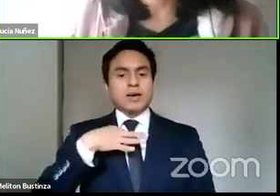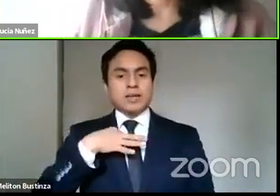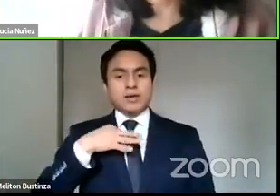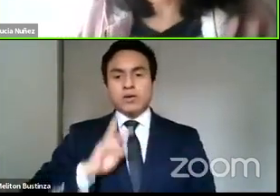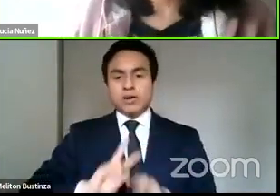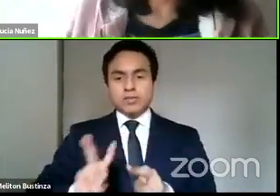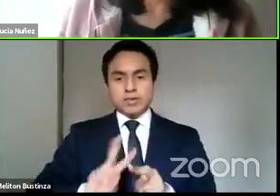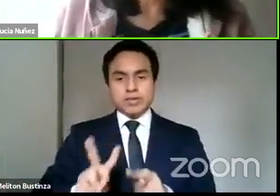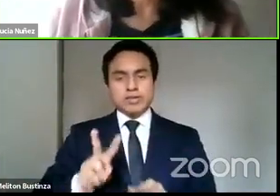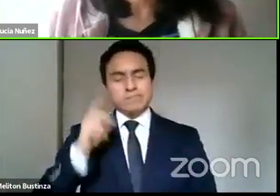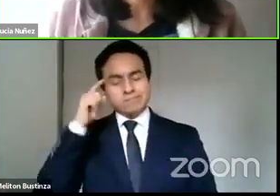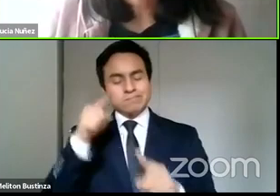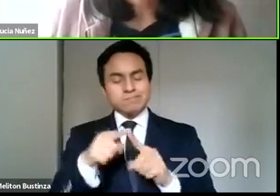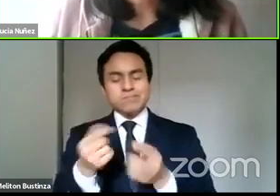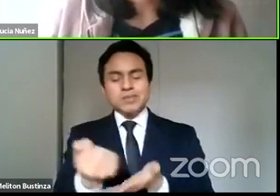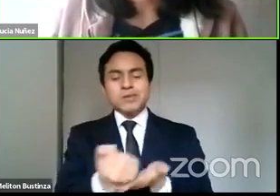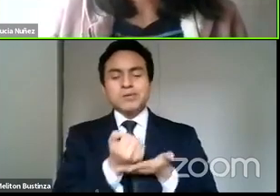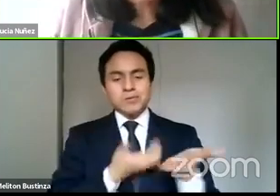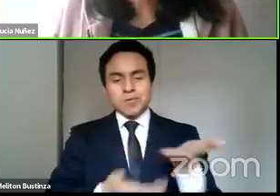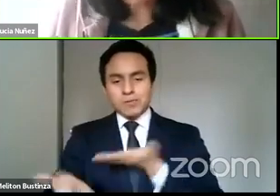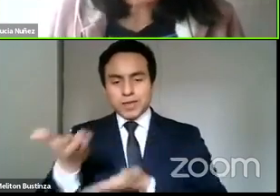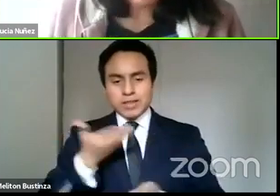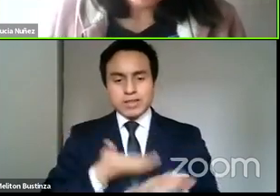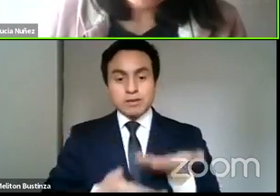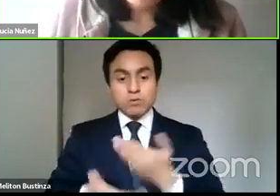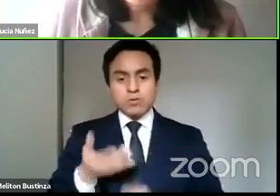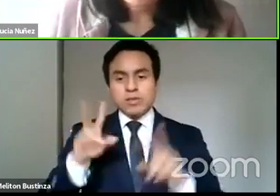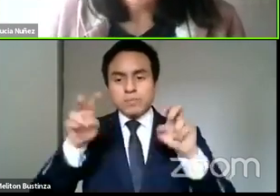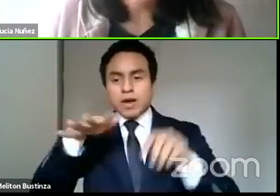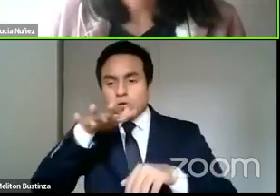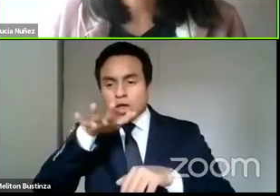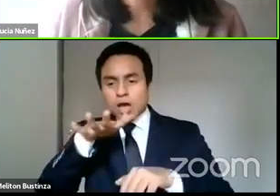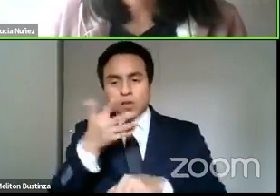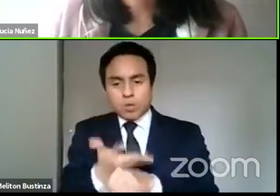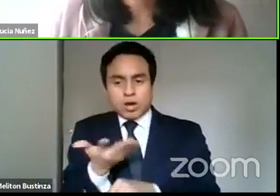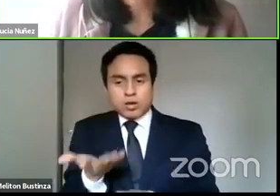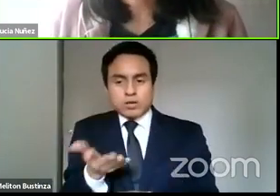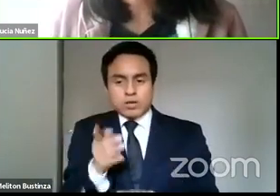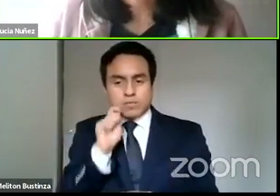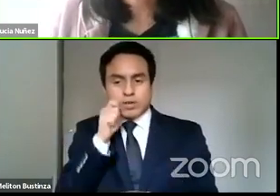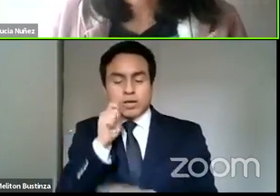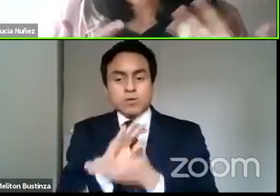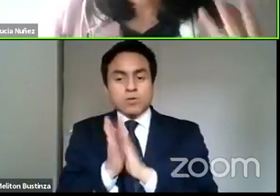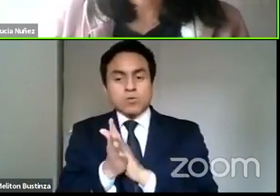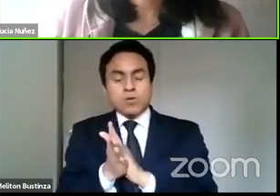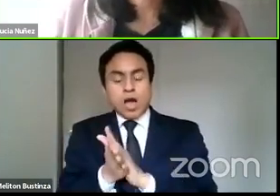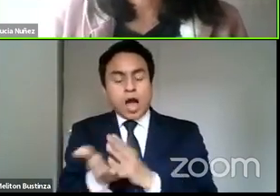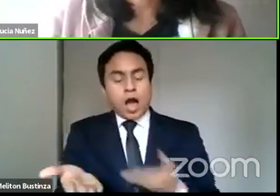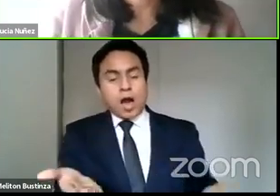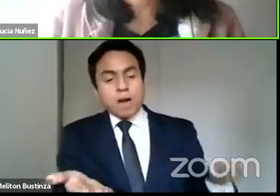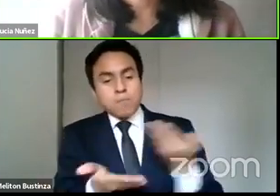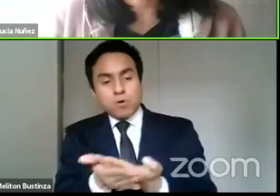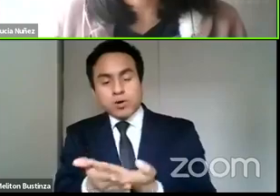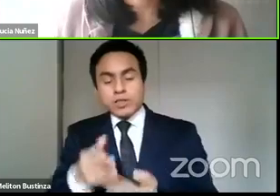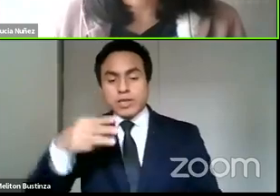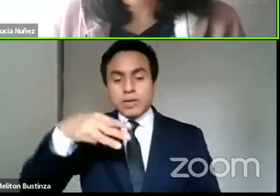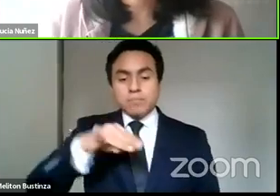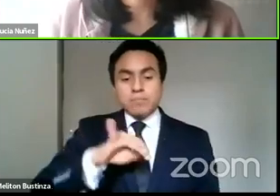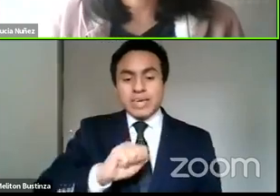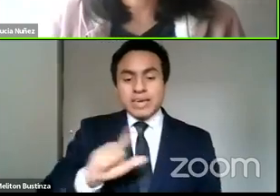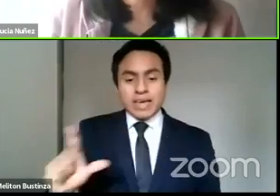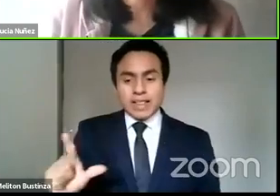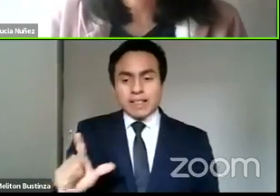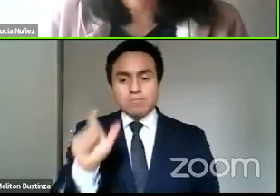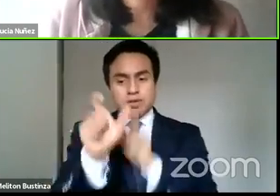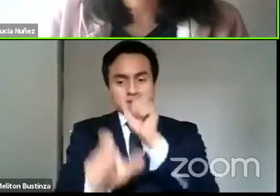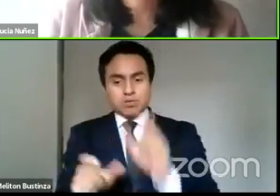carácter de colaborativo sobre los recursos hídricos. Por lo tanto, todo el aporte que has tenido tú, Miguel, y los demás académicos